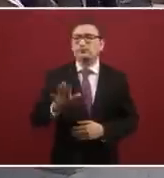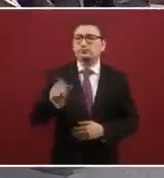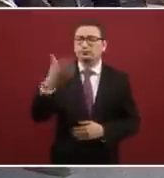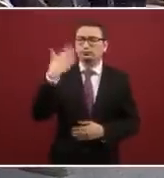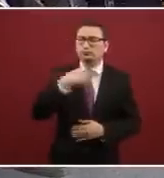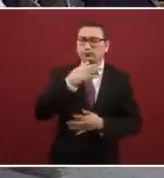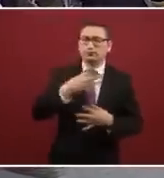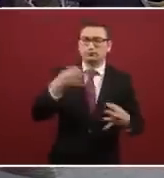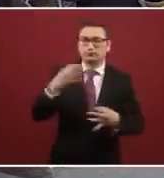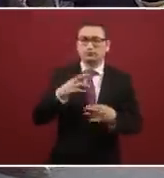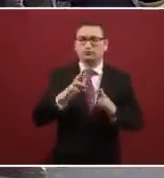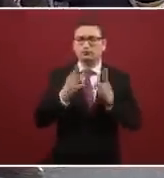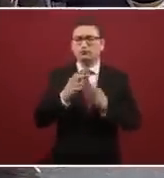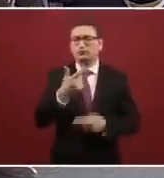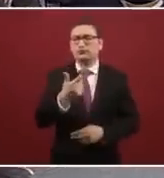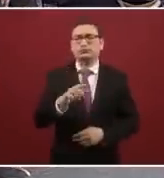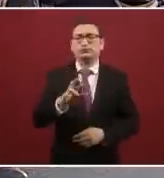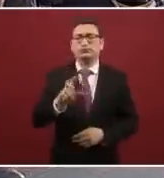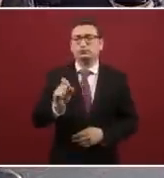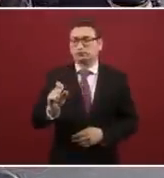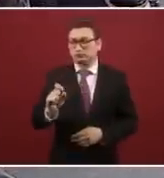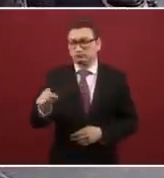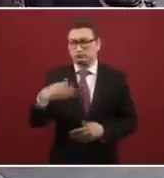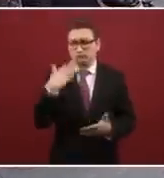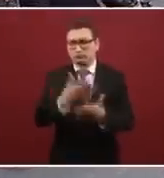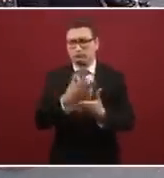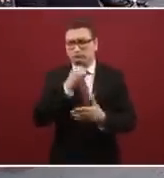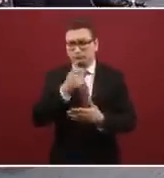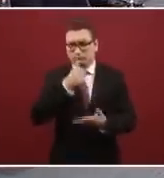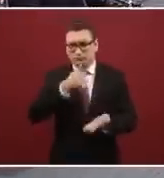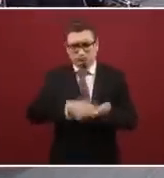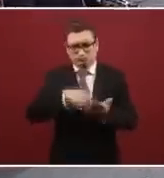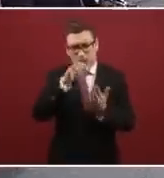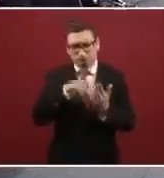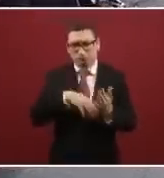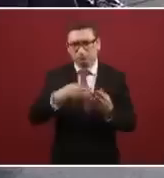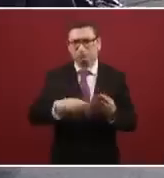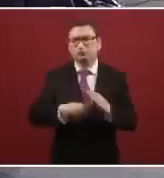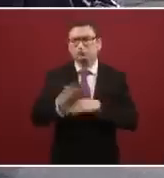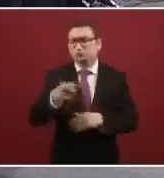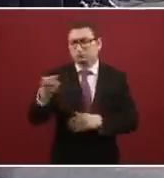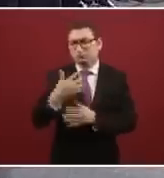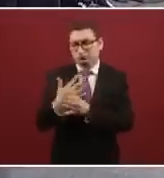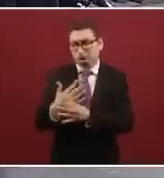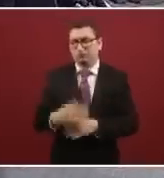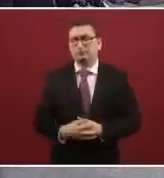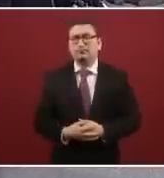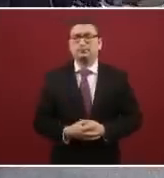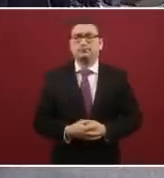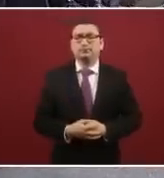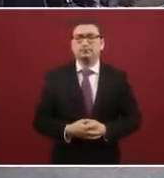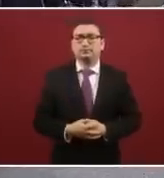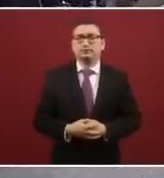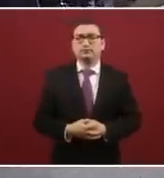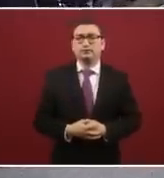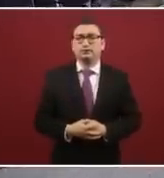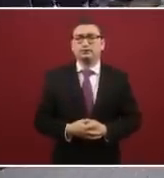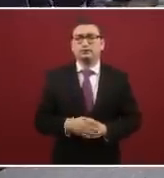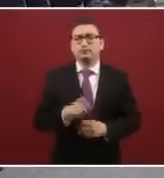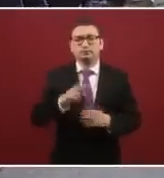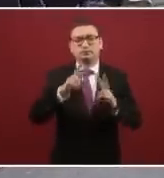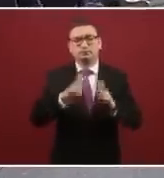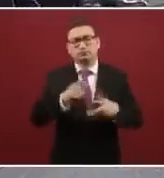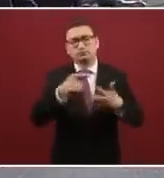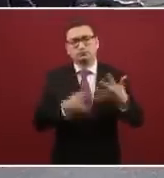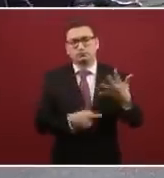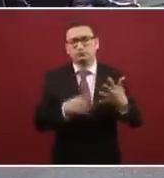no iría a la reunión del G20, dijo que mandaría una carta, que ahorita lo acaba de precisar, y de los temas medulares dijo que iba